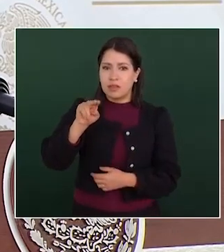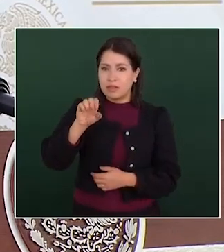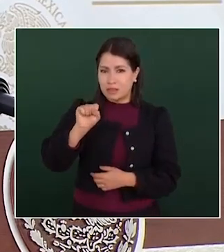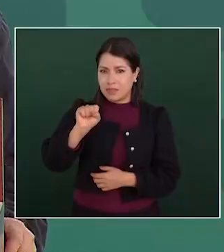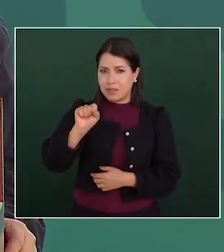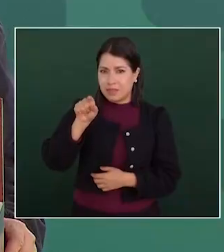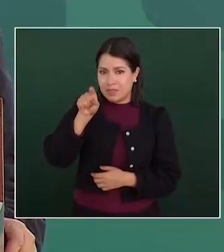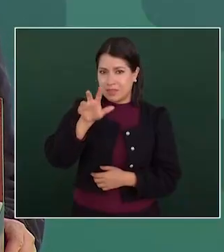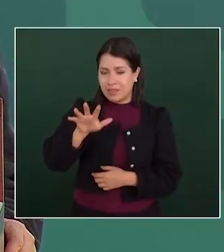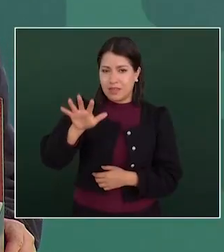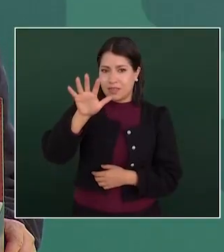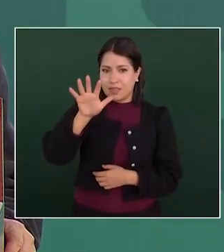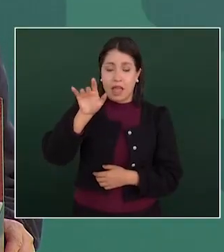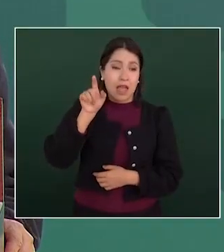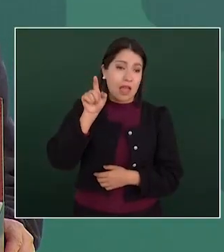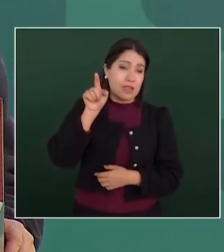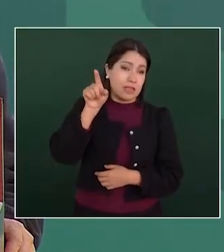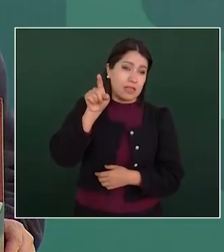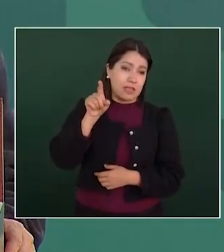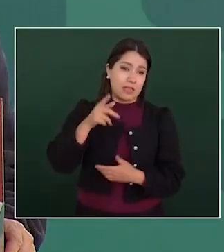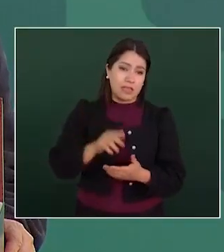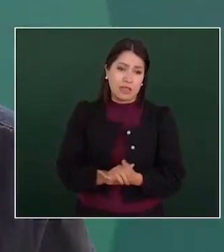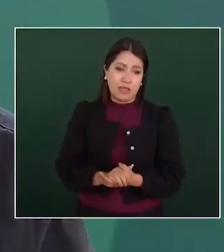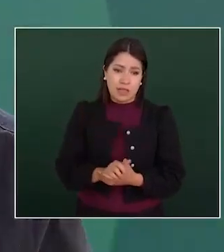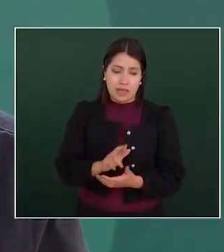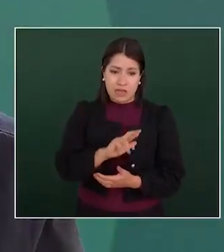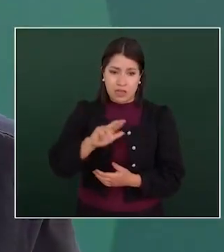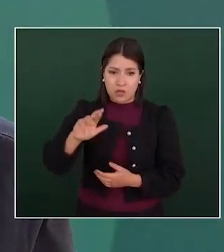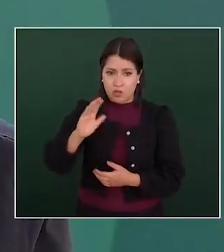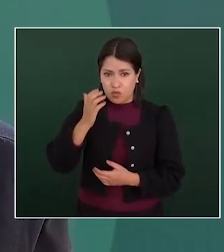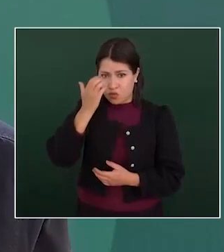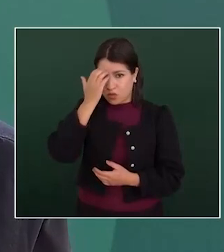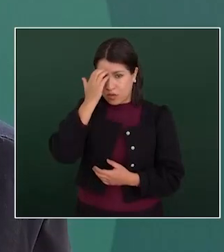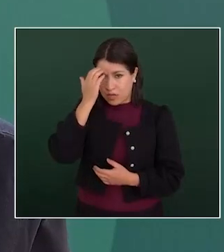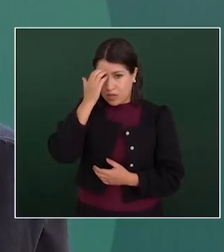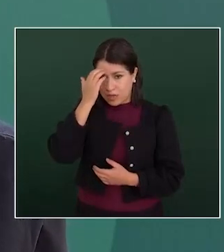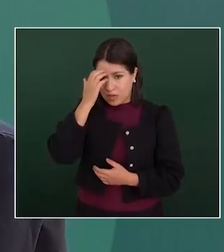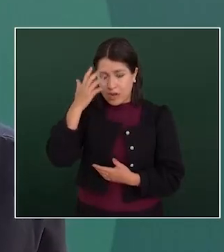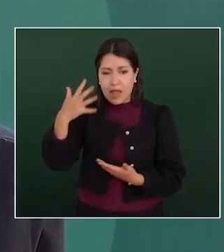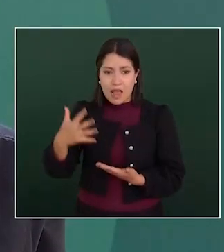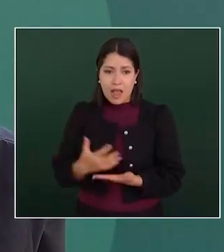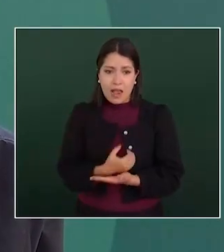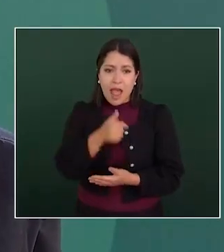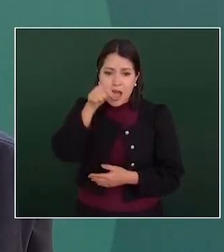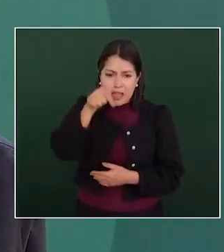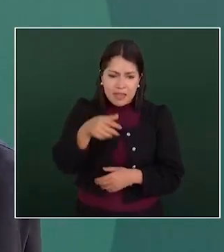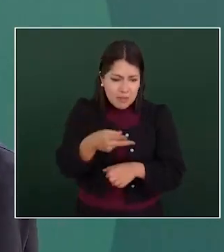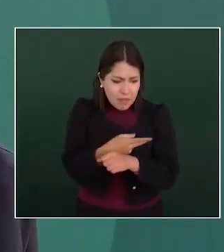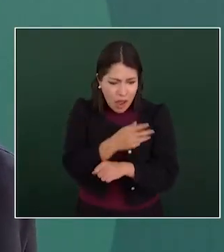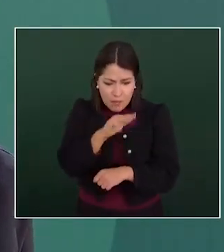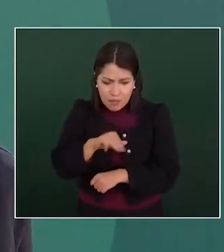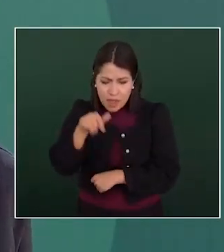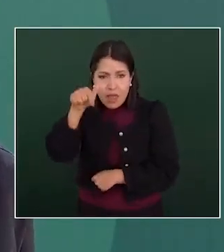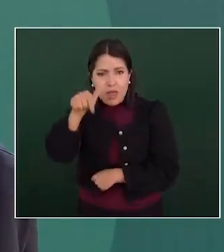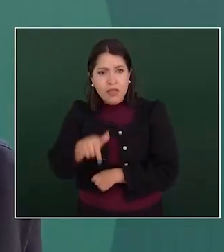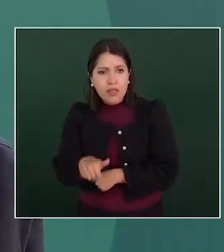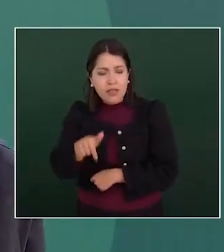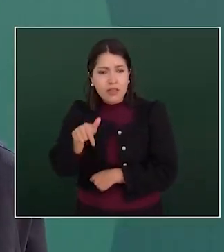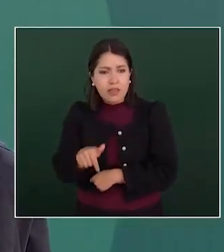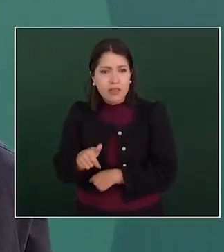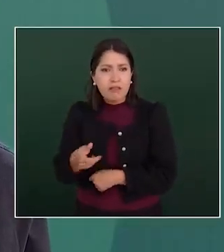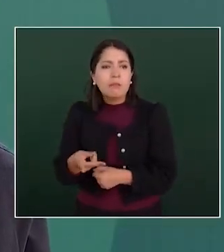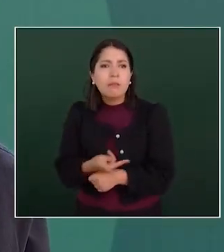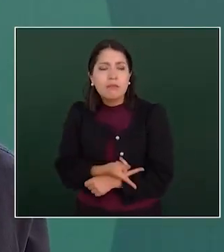De allá se reconoció el triunfo. Y aquí, ¿saben qué fue? Lo que